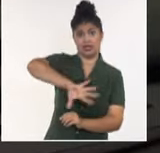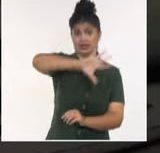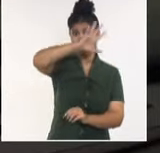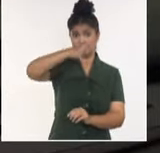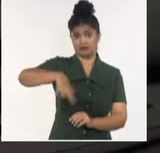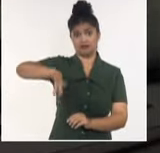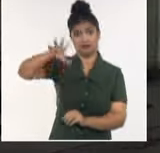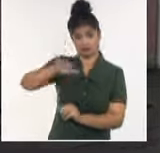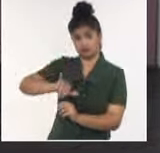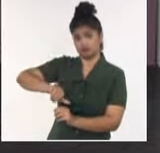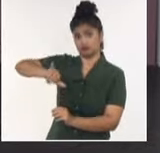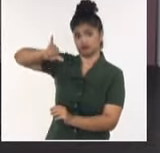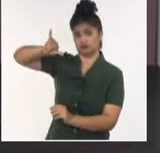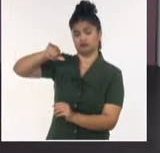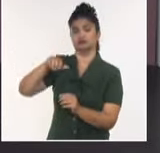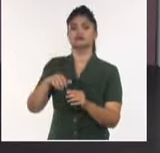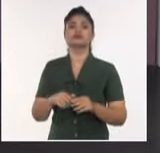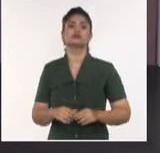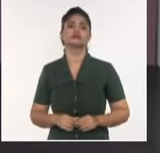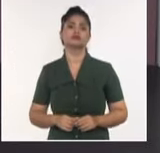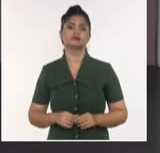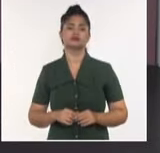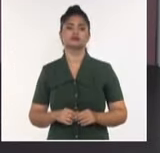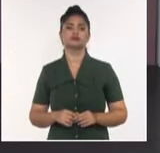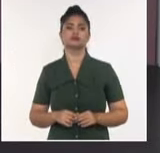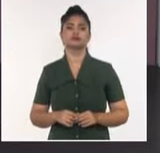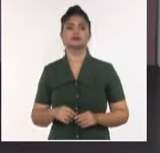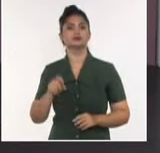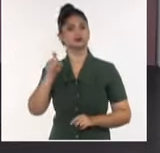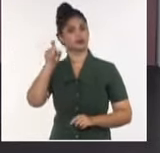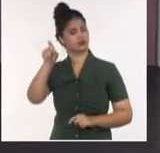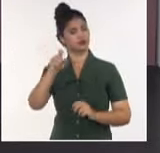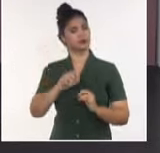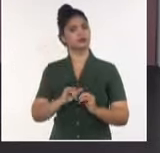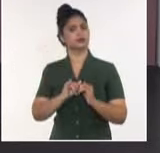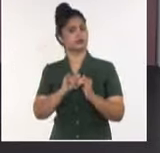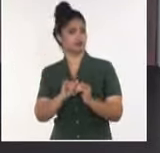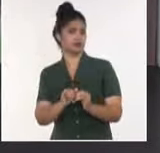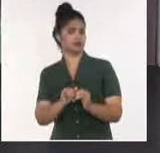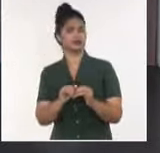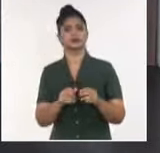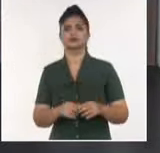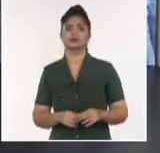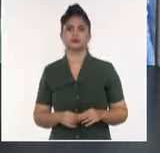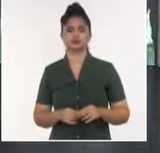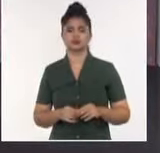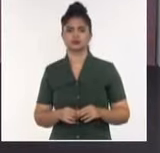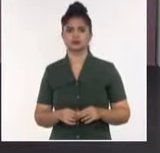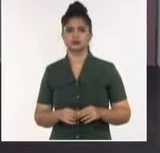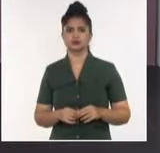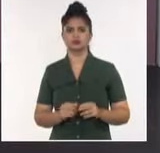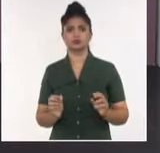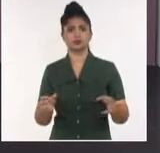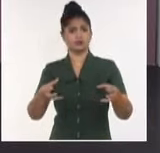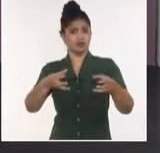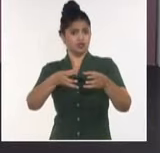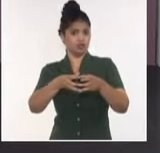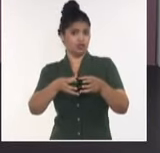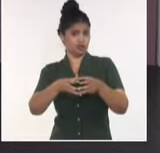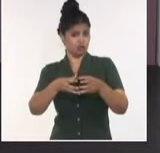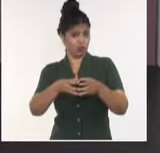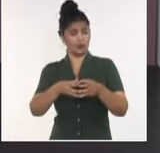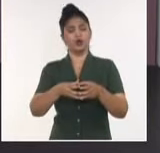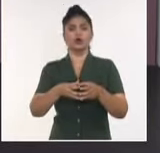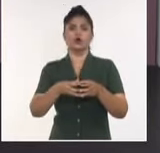medios locales. Y al cierre le informo que producto de amenazas terroristas por parte del grupo extremista autodenominado Estado